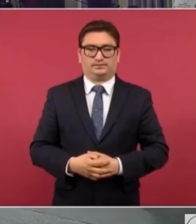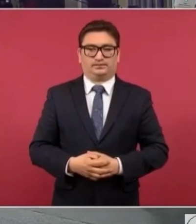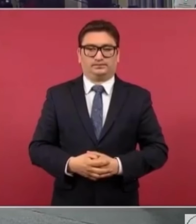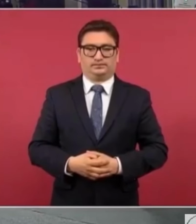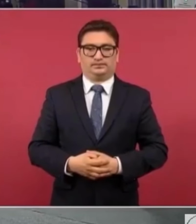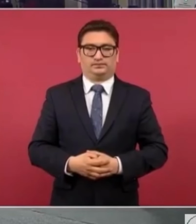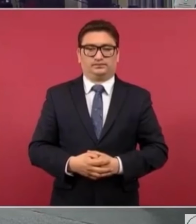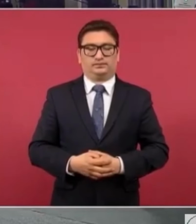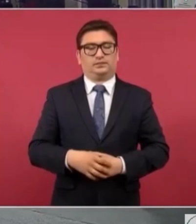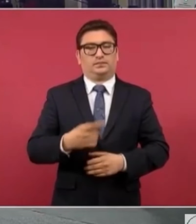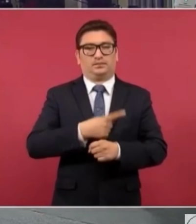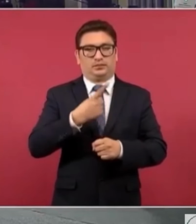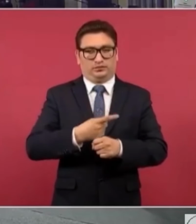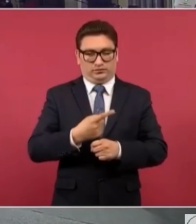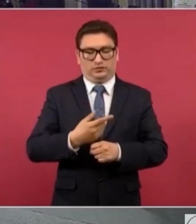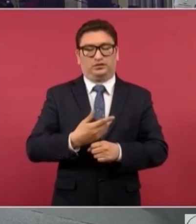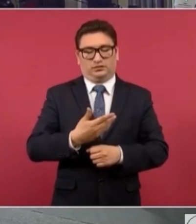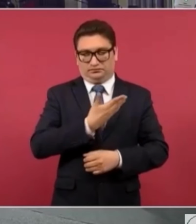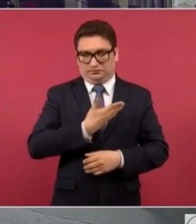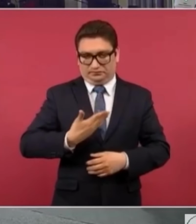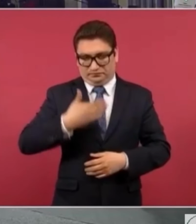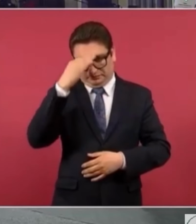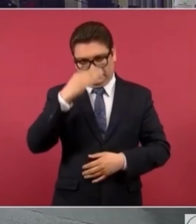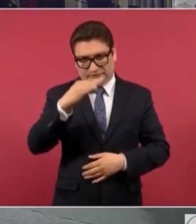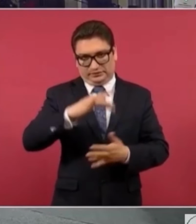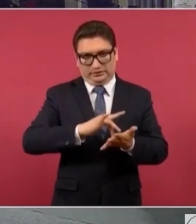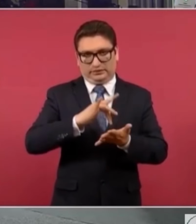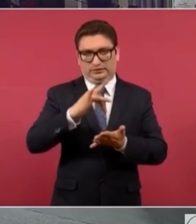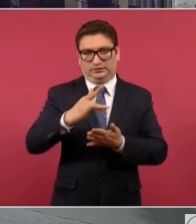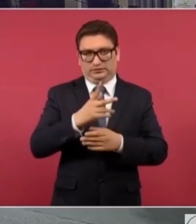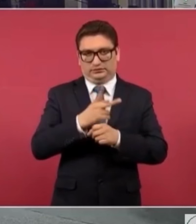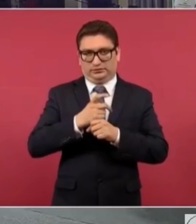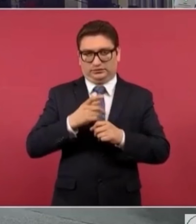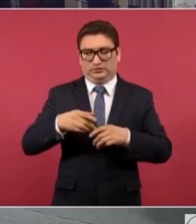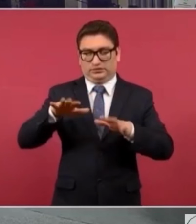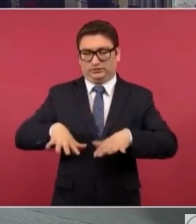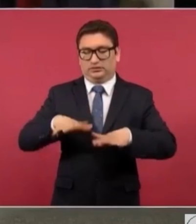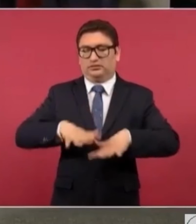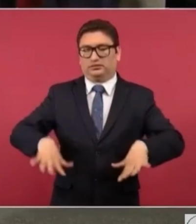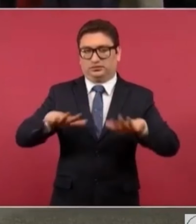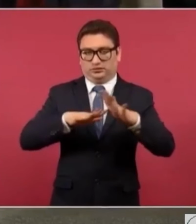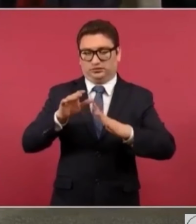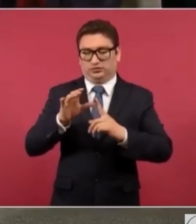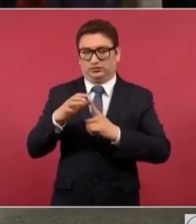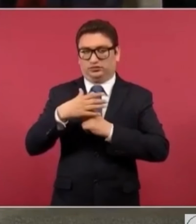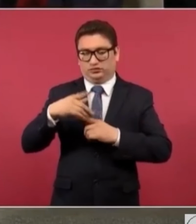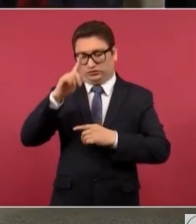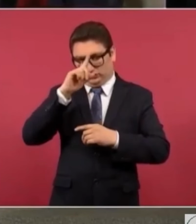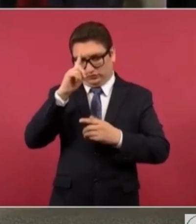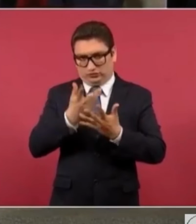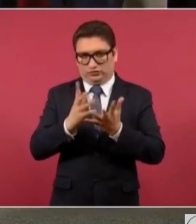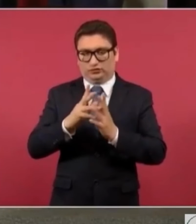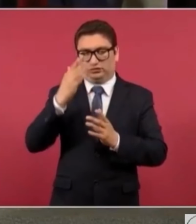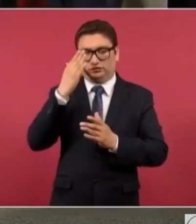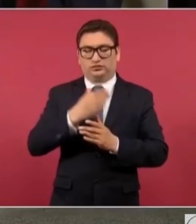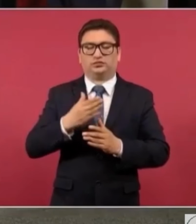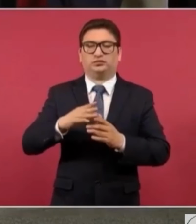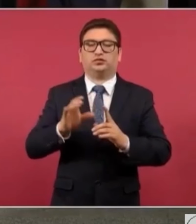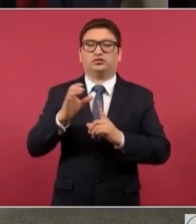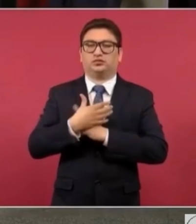Bueno, primero, señor presidente, gracias por la invitación al Consejo de Representantes de la Comisión Nacional de Salarios